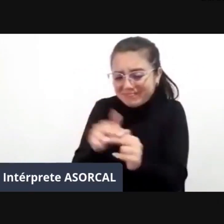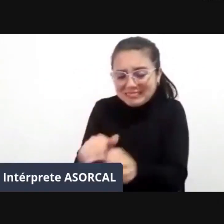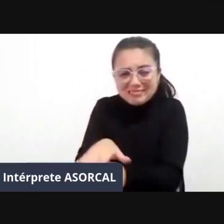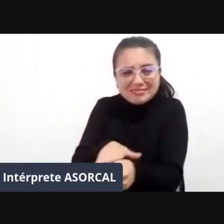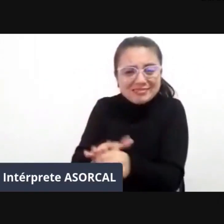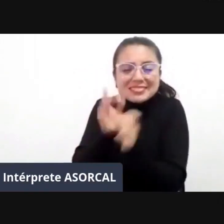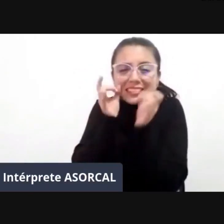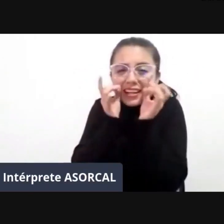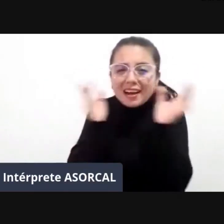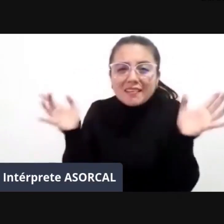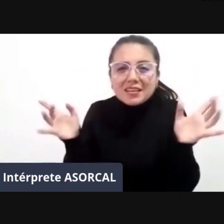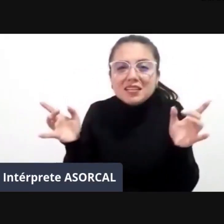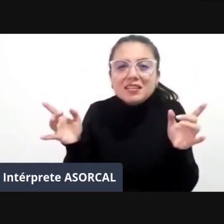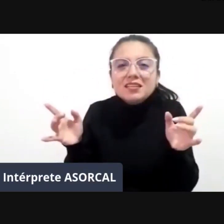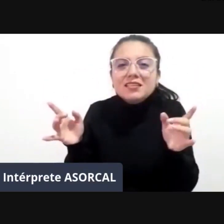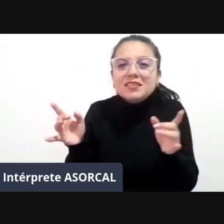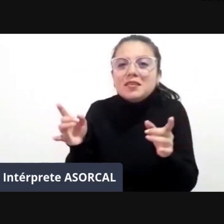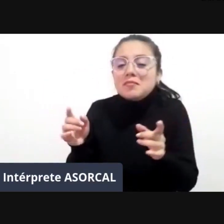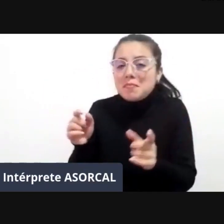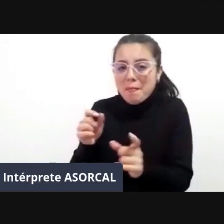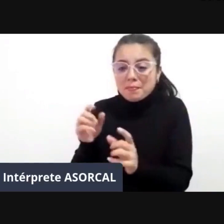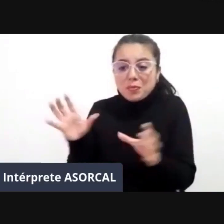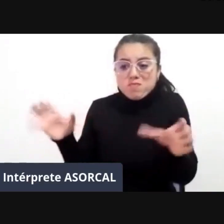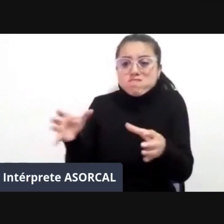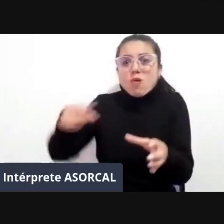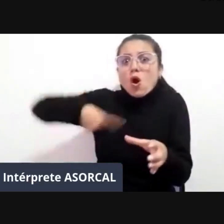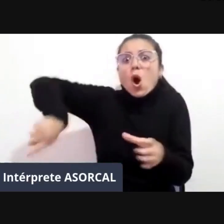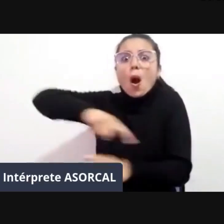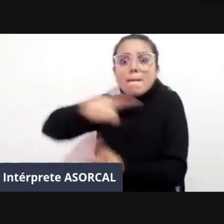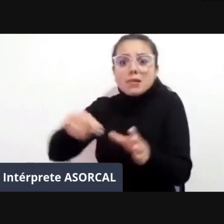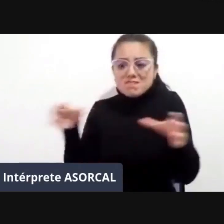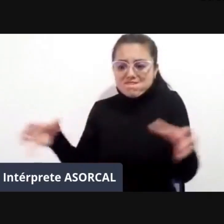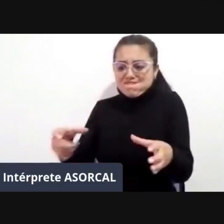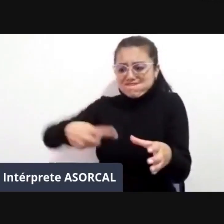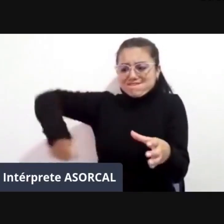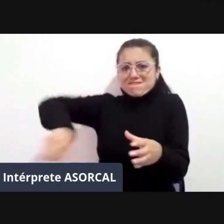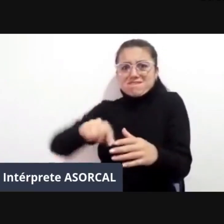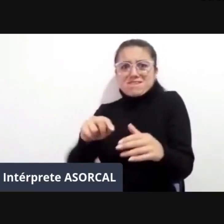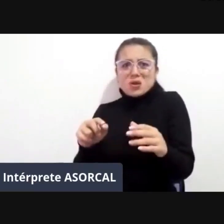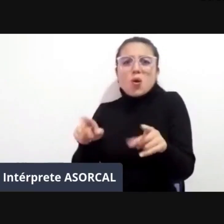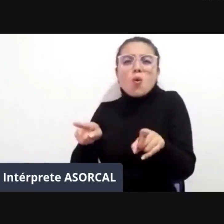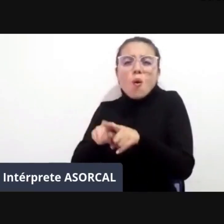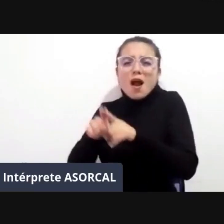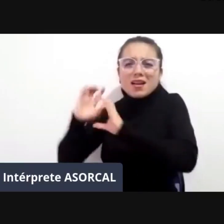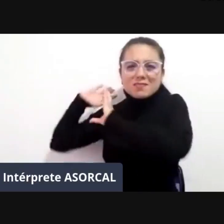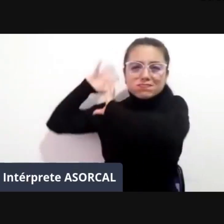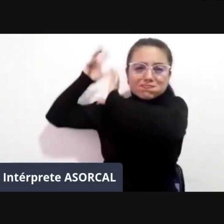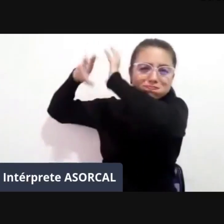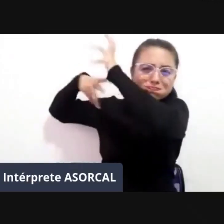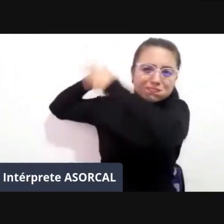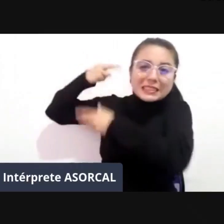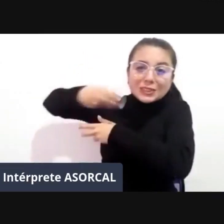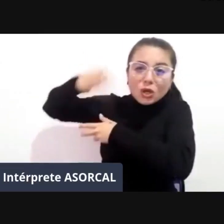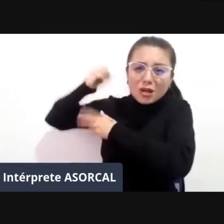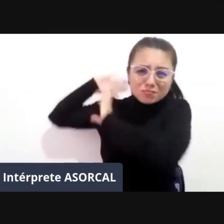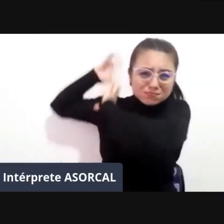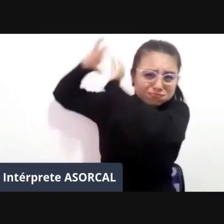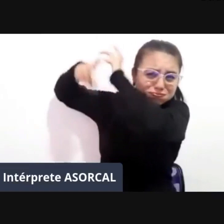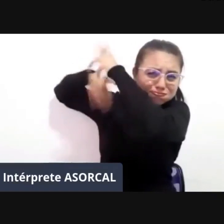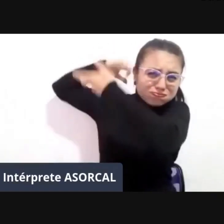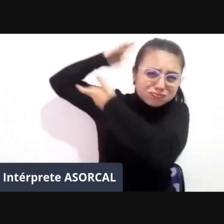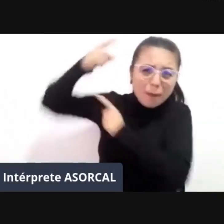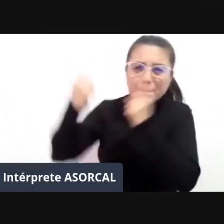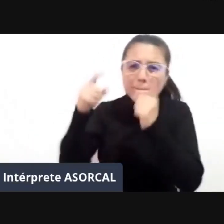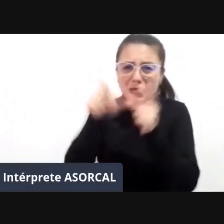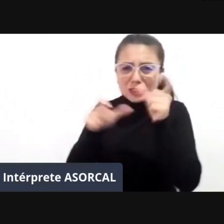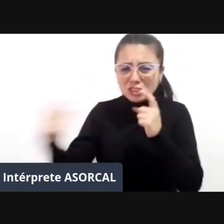fuerzas muy superiores a cualquier individuo. Casi como si existiese una gran ola de la historia que arrastró a todos y dejó solamente esos